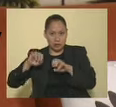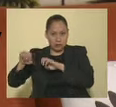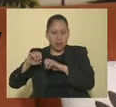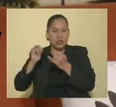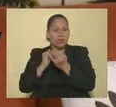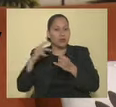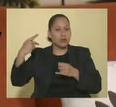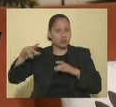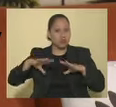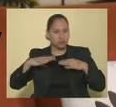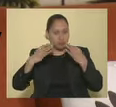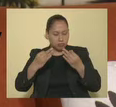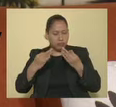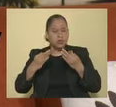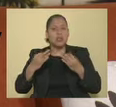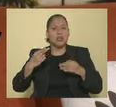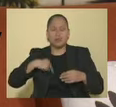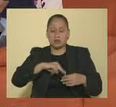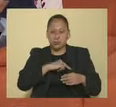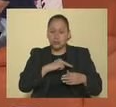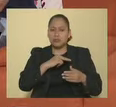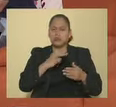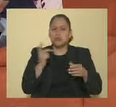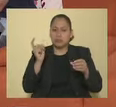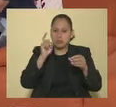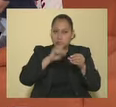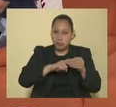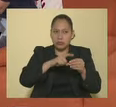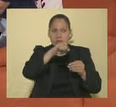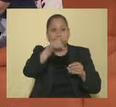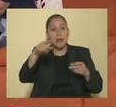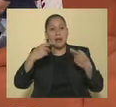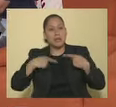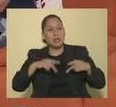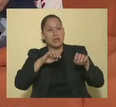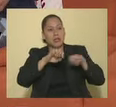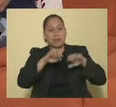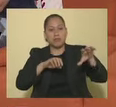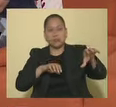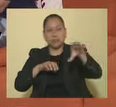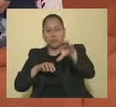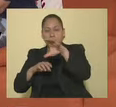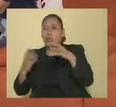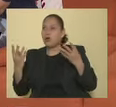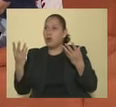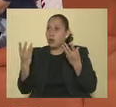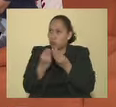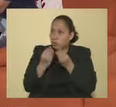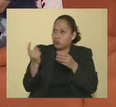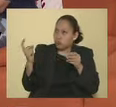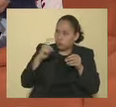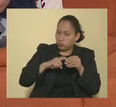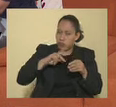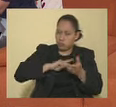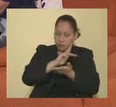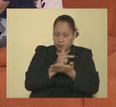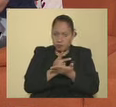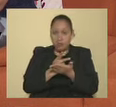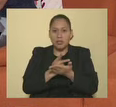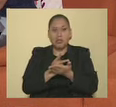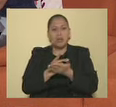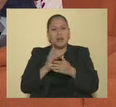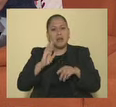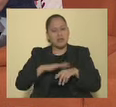su fundación. Estamos empezando a involucrar a los clientes para que se unan a nuestros proyectos, para, bueno, hacerlos